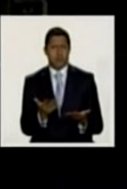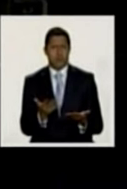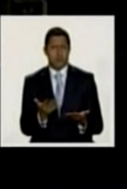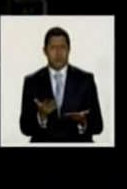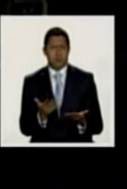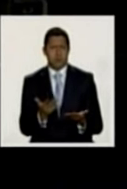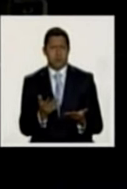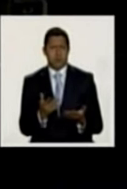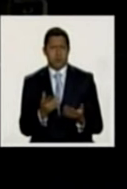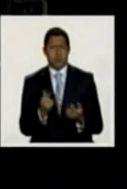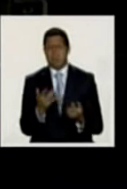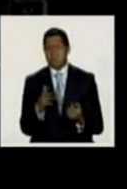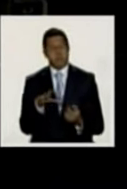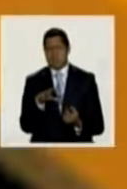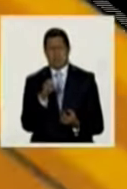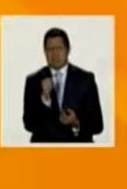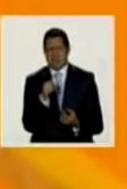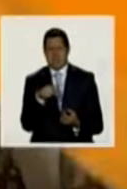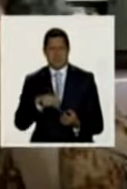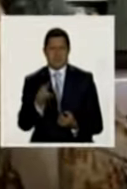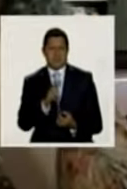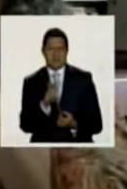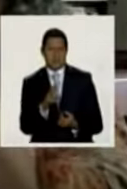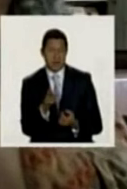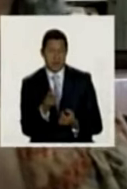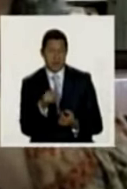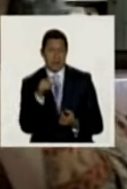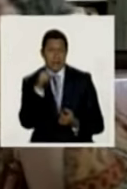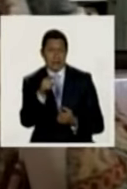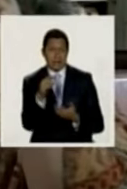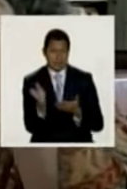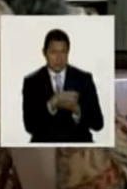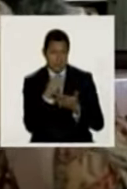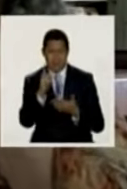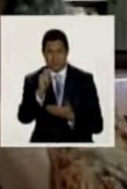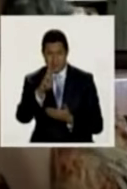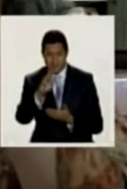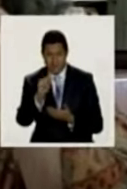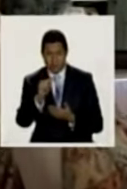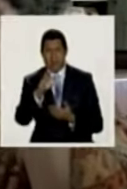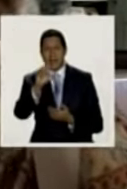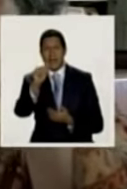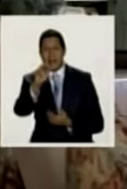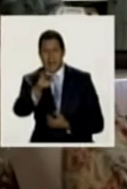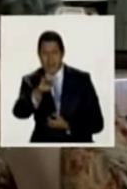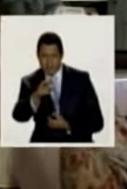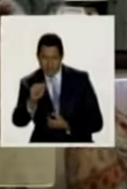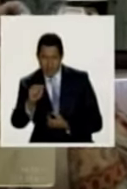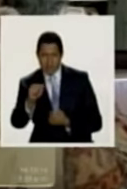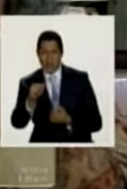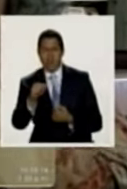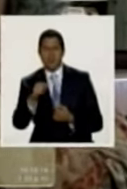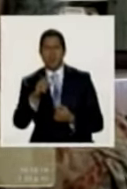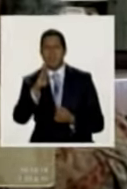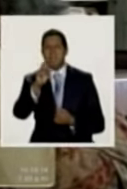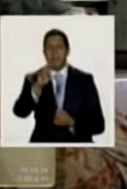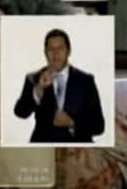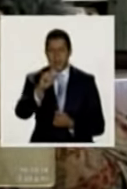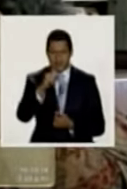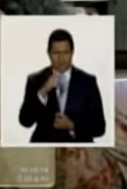La Trepadora no entiende bien este país. La Trepadora, Canaima, Doña